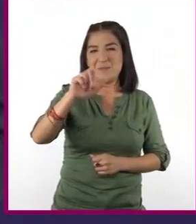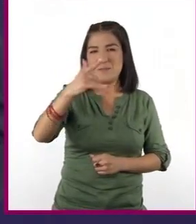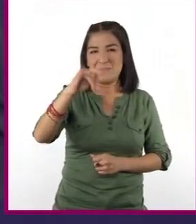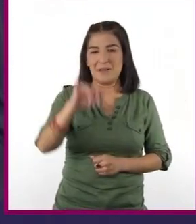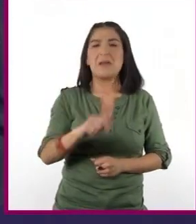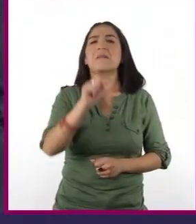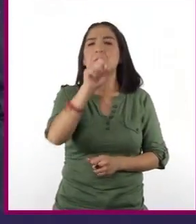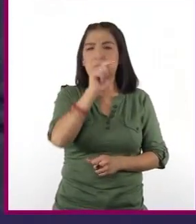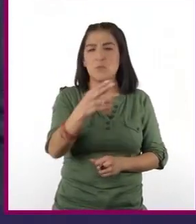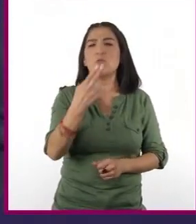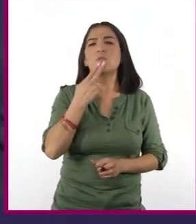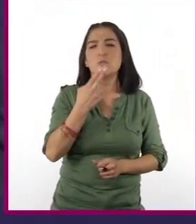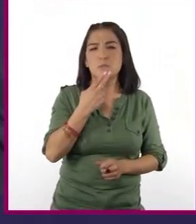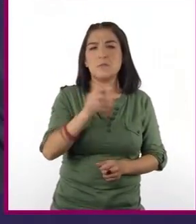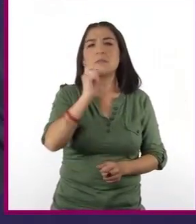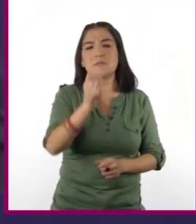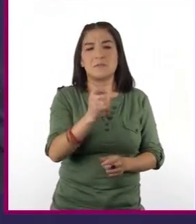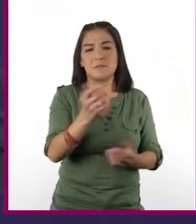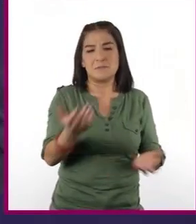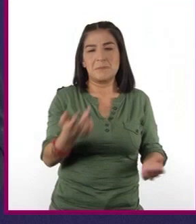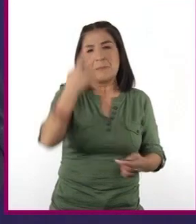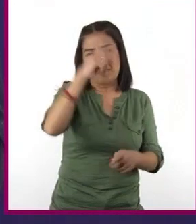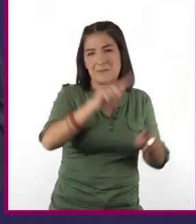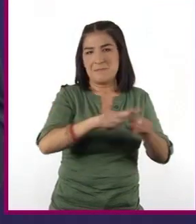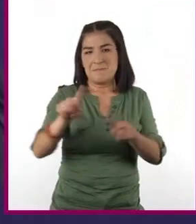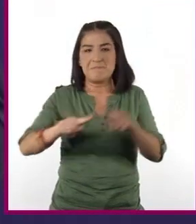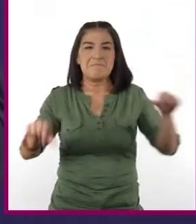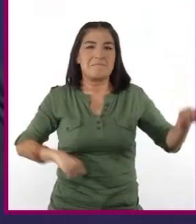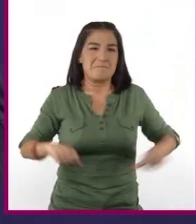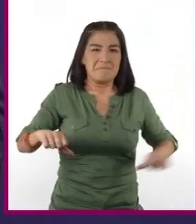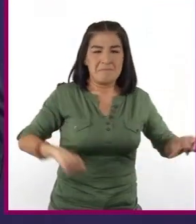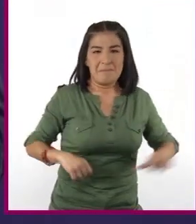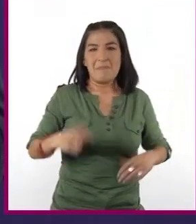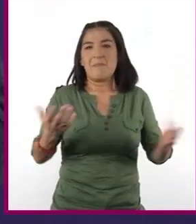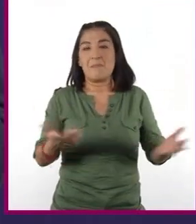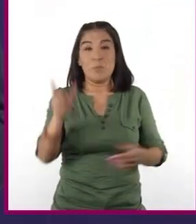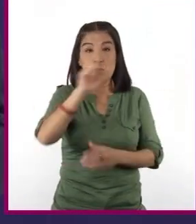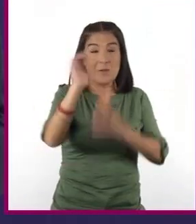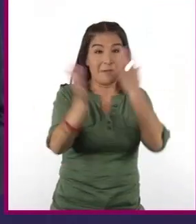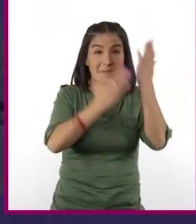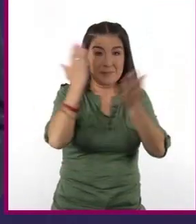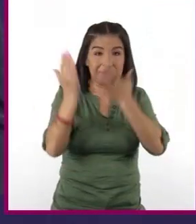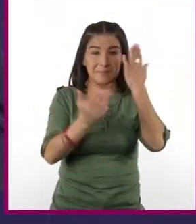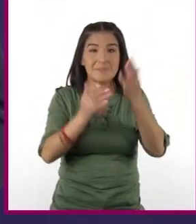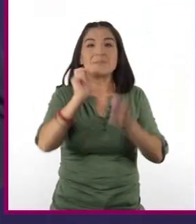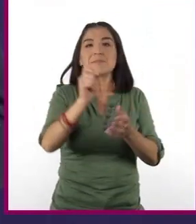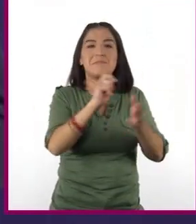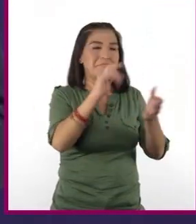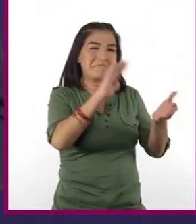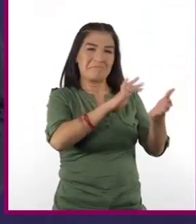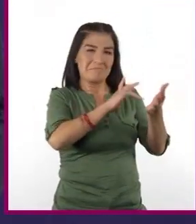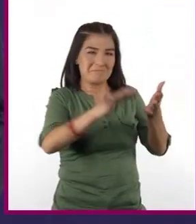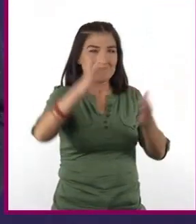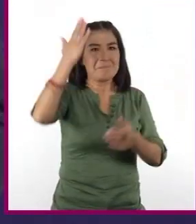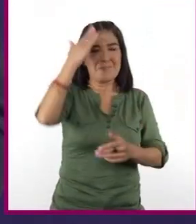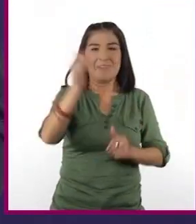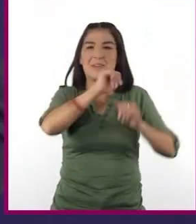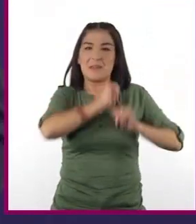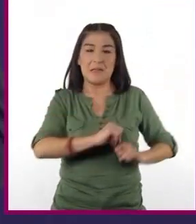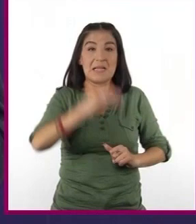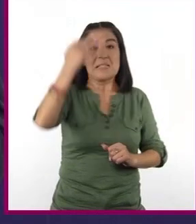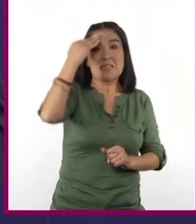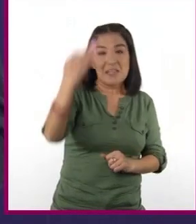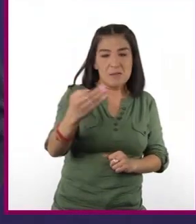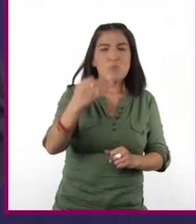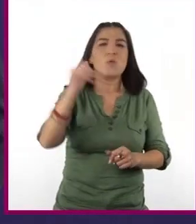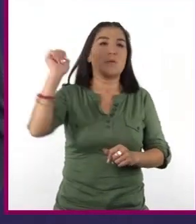pueden ser utilizadas como un gran recurso didáctico, ya que cuando estudiemos a un escritor, contenido, periodo o